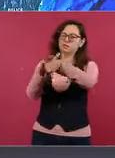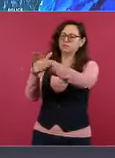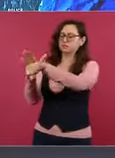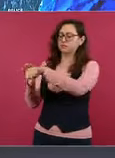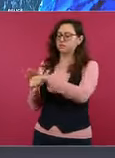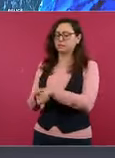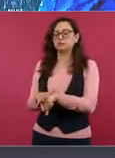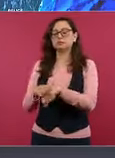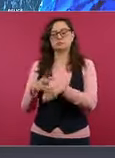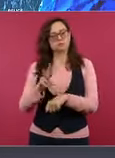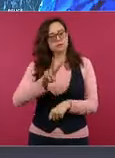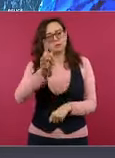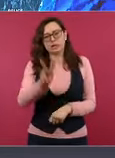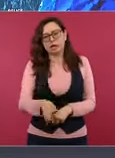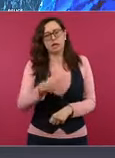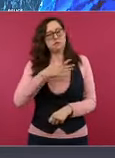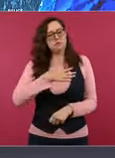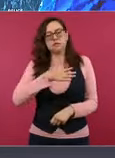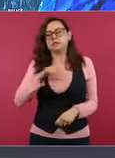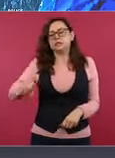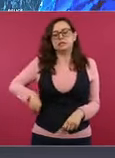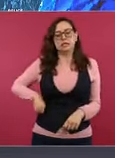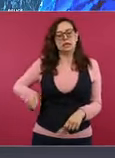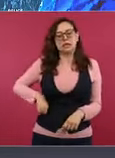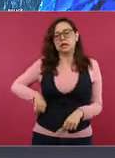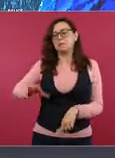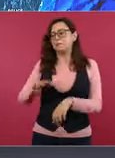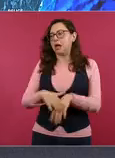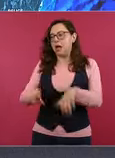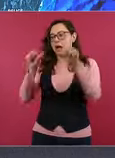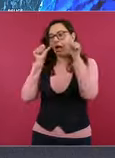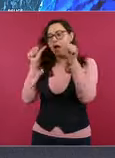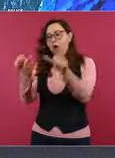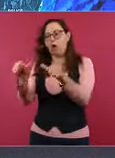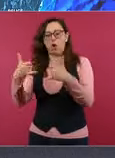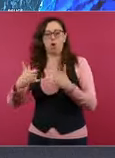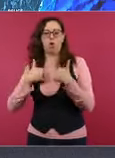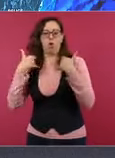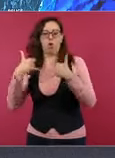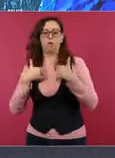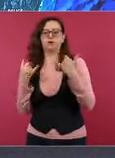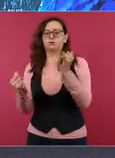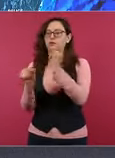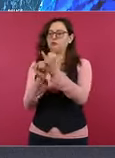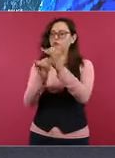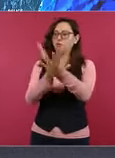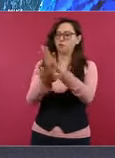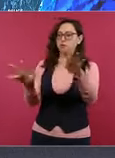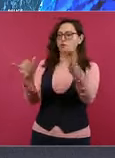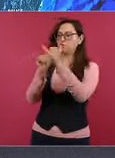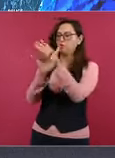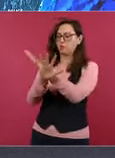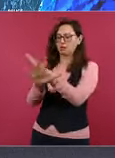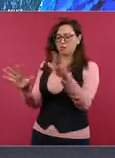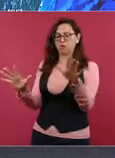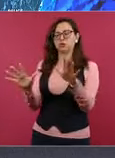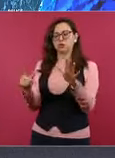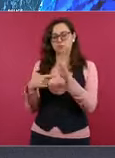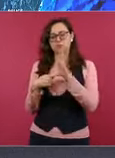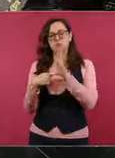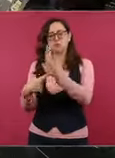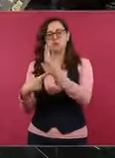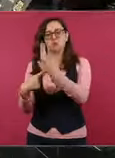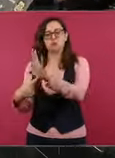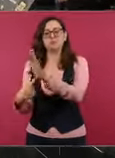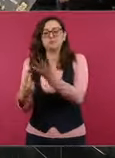me importan y me interesa que tengan toda esta información, porque